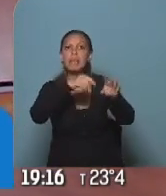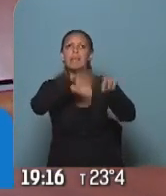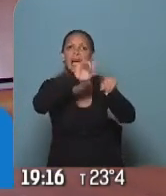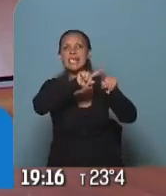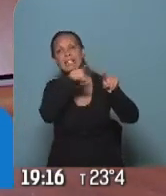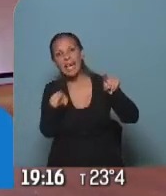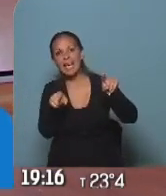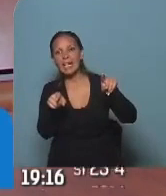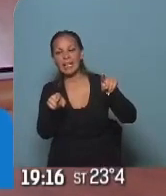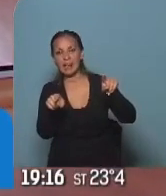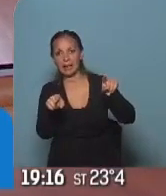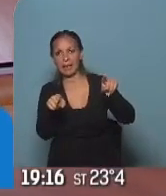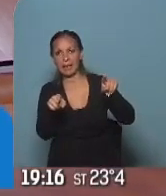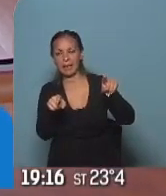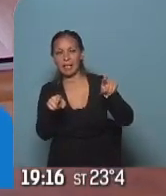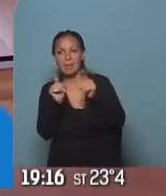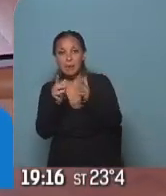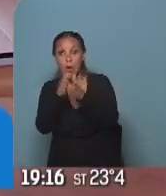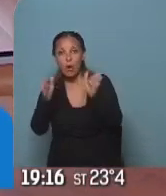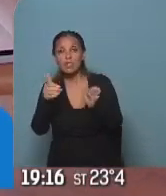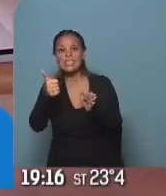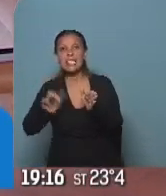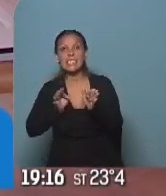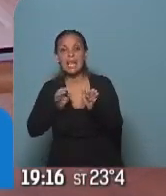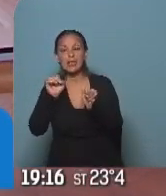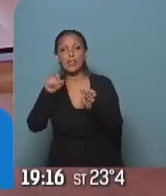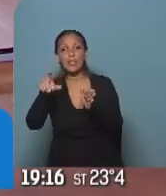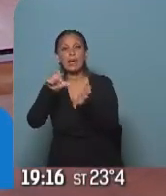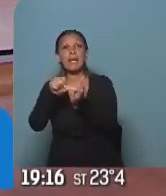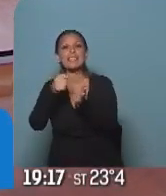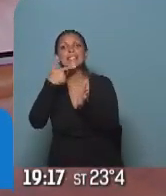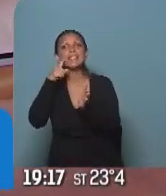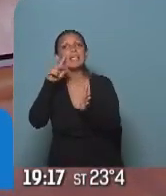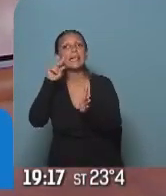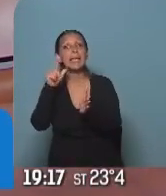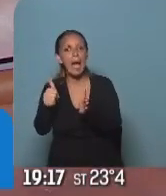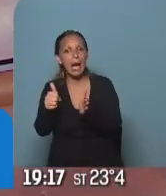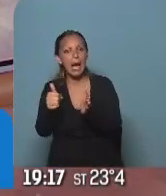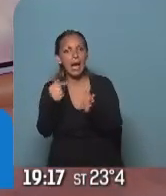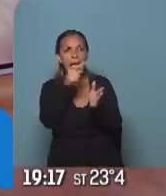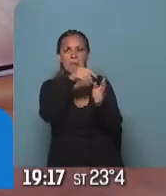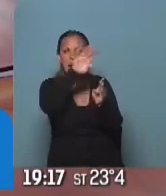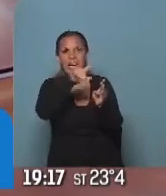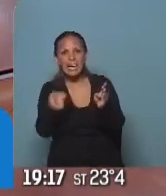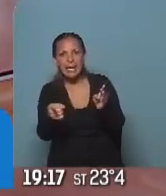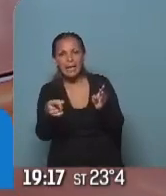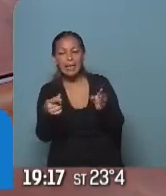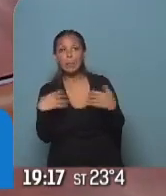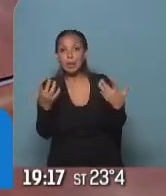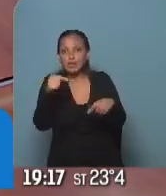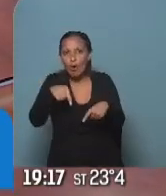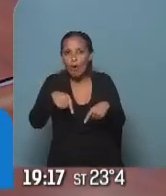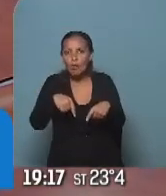a la que provocó los 6 años de guerra civil en Siria. En este sentido es que hoy ha ocurrido un